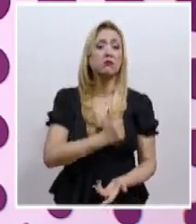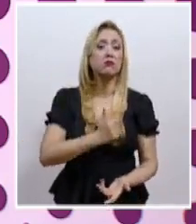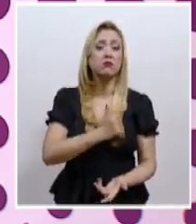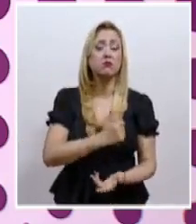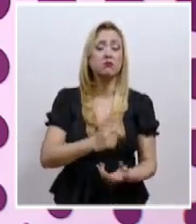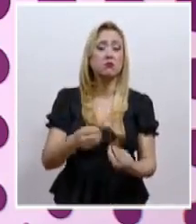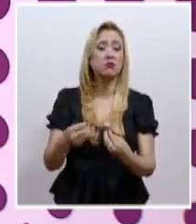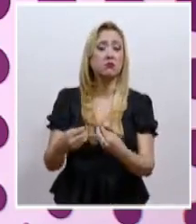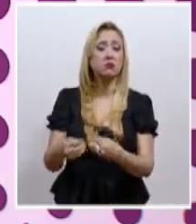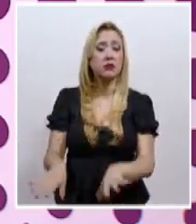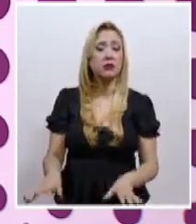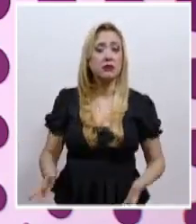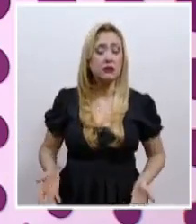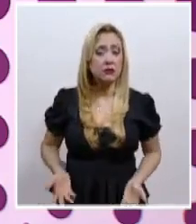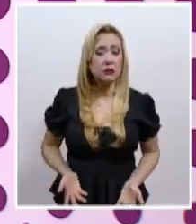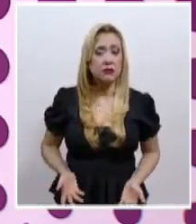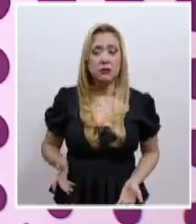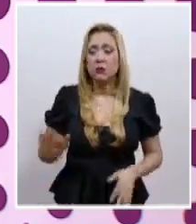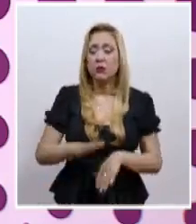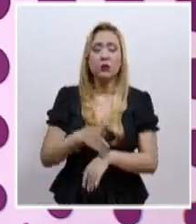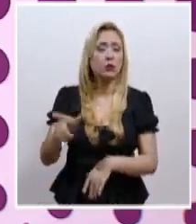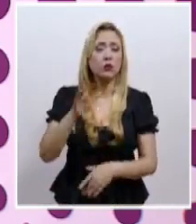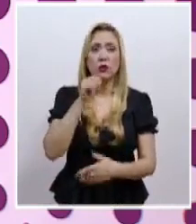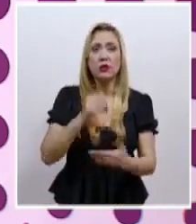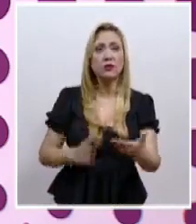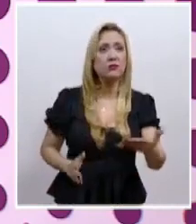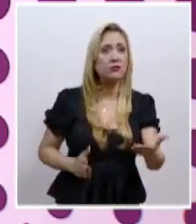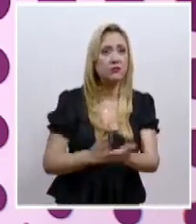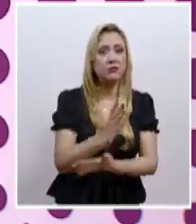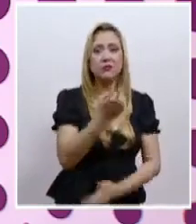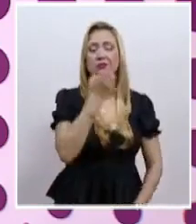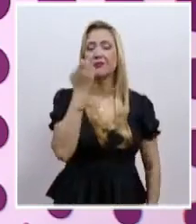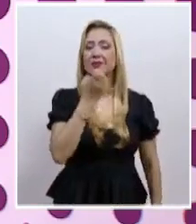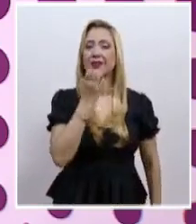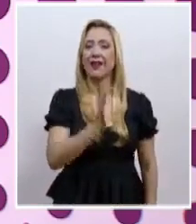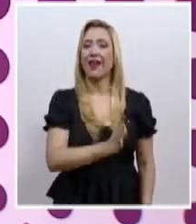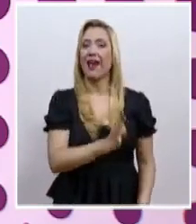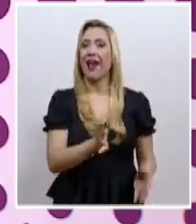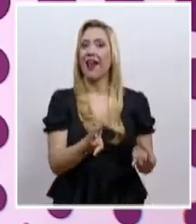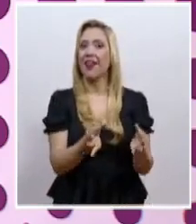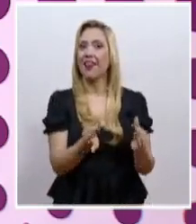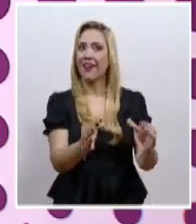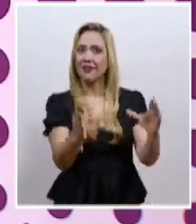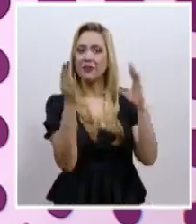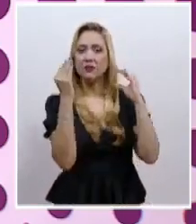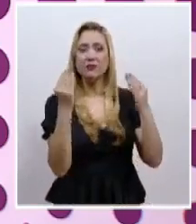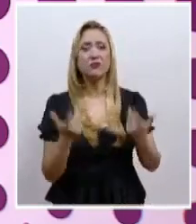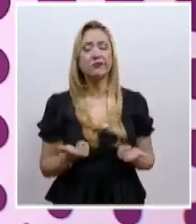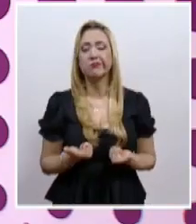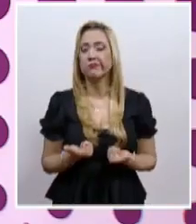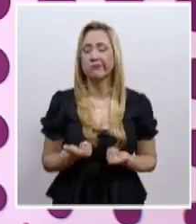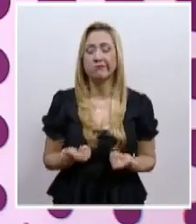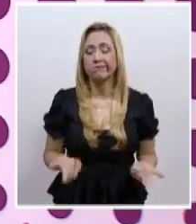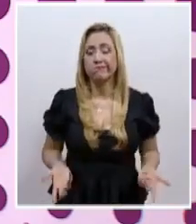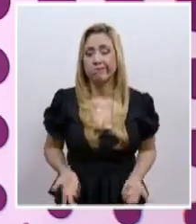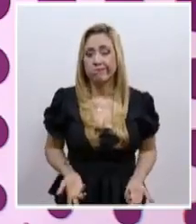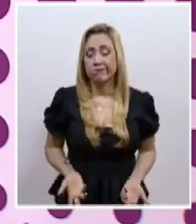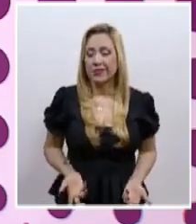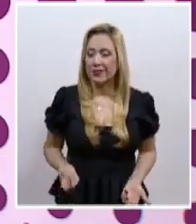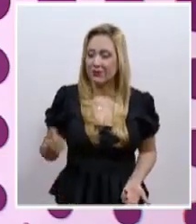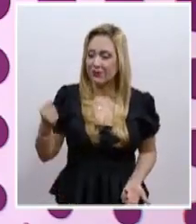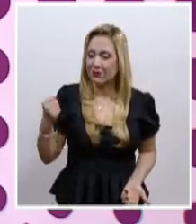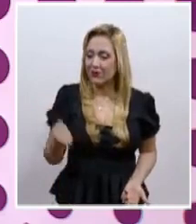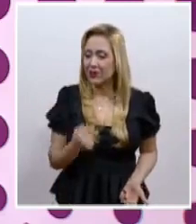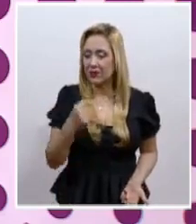entorno donde no pueden acceder, por ejemplo, a una educación de calidad. Entonces no se puede identificar con